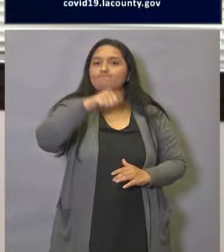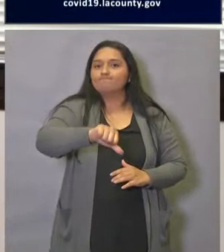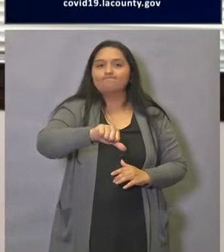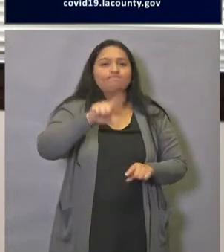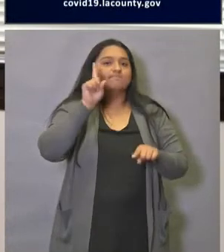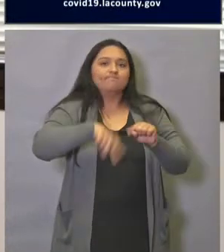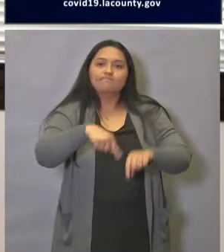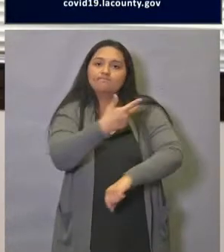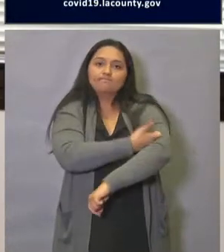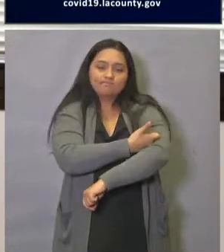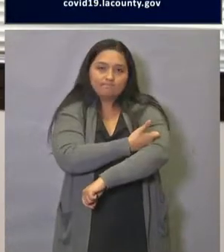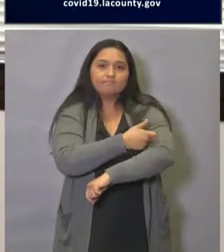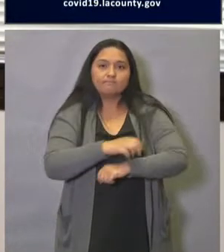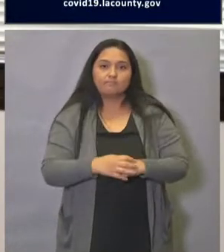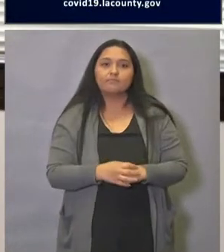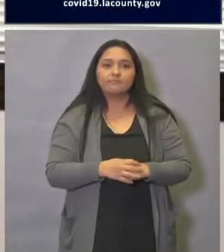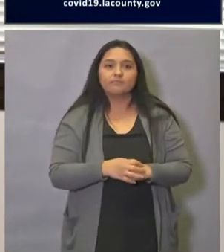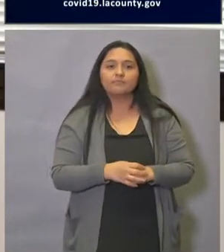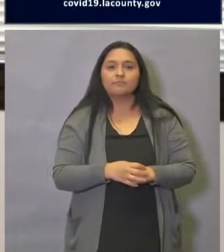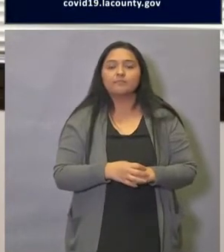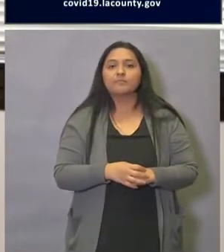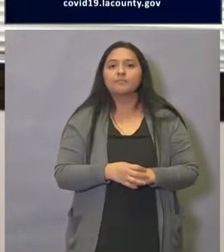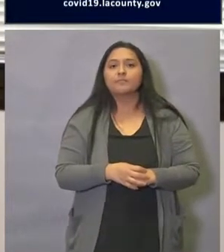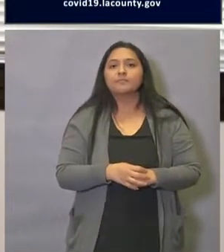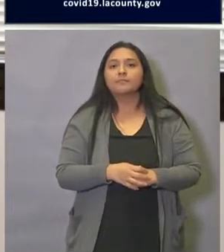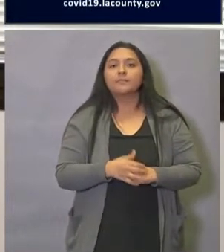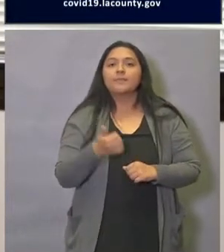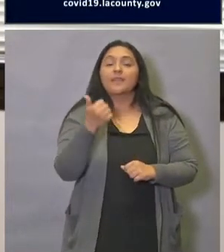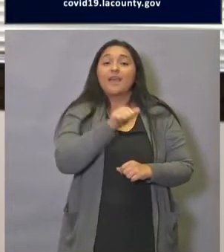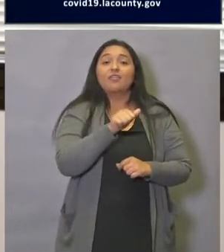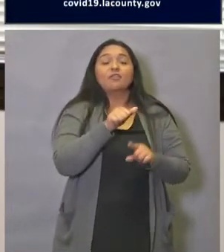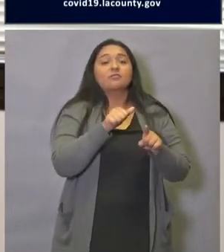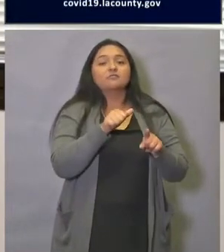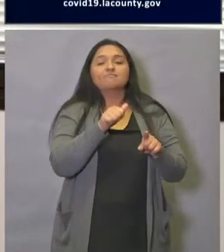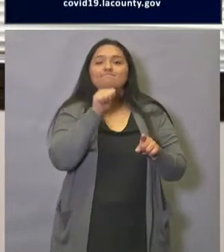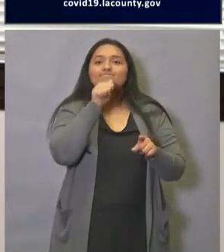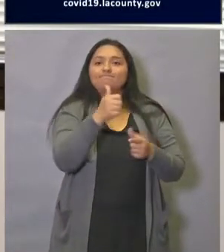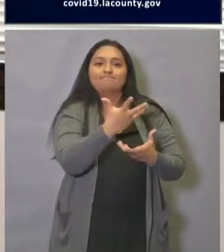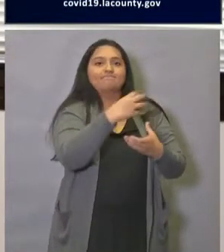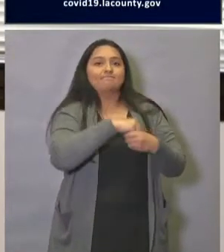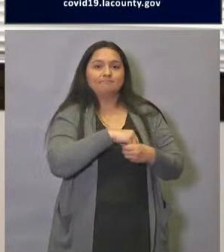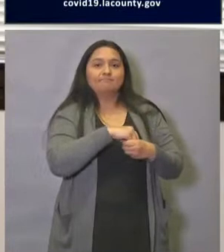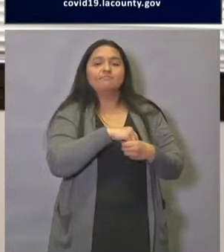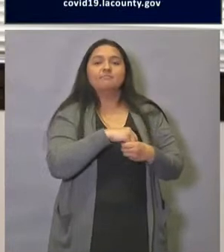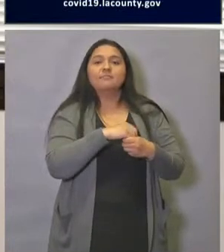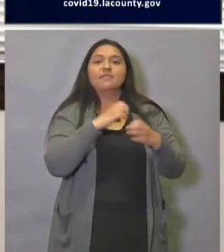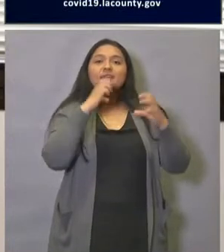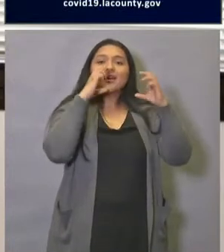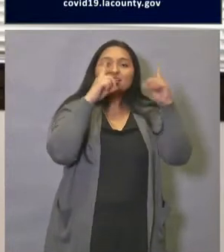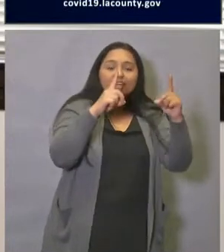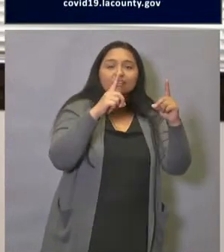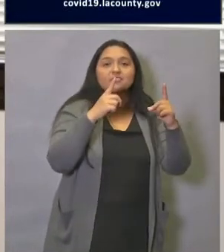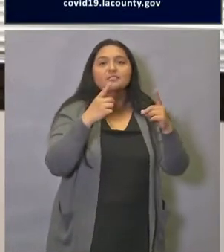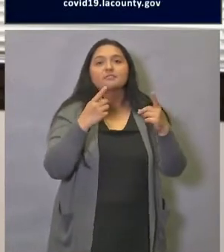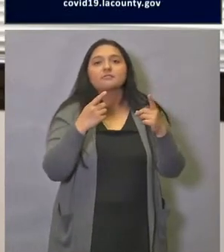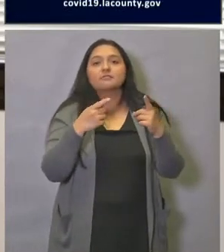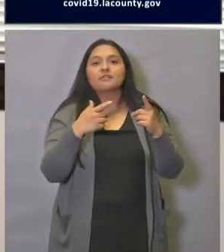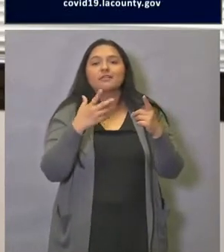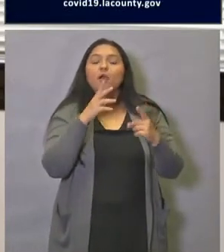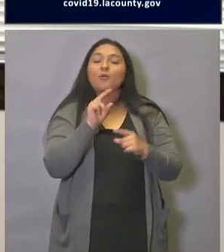en el sector de la educación y cuidado infantil y no son elegibles para la vacunación en este